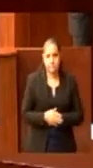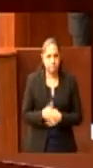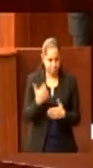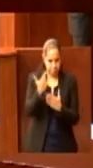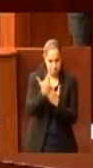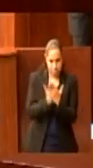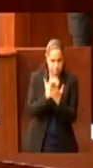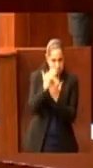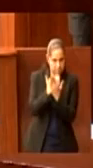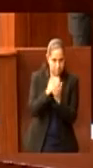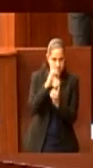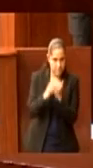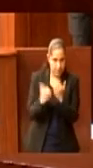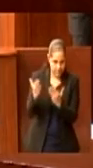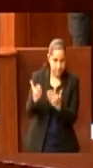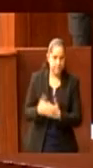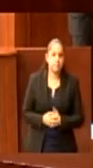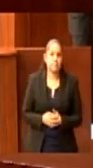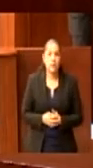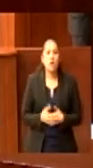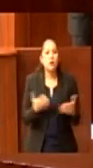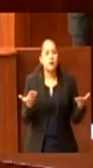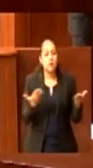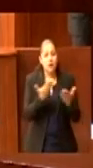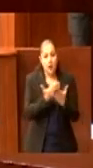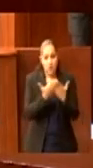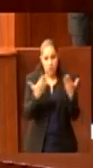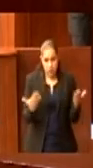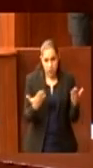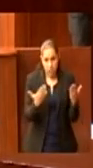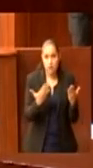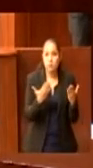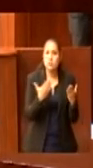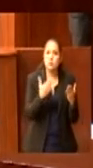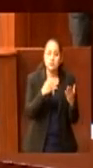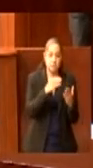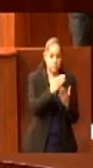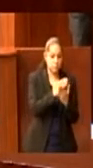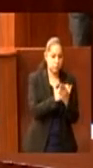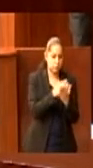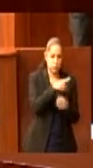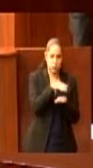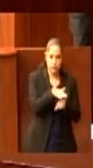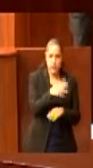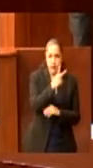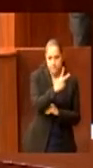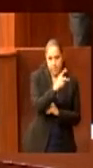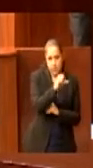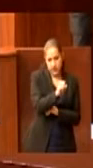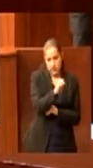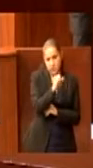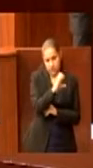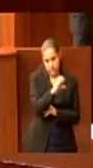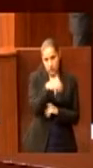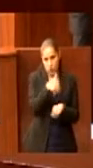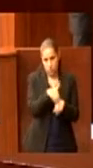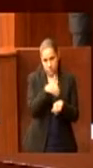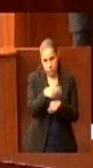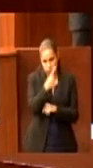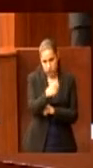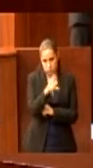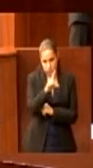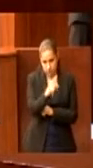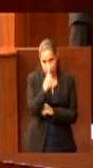muchísimas gracias alex en consecuencia en el procedimiento de órgano central 171 de este año se